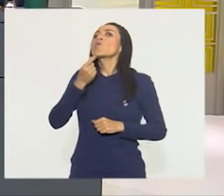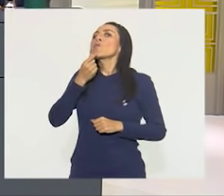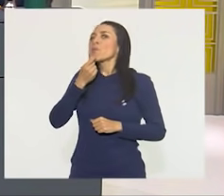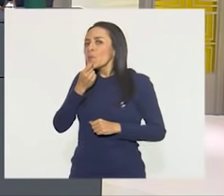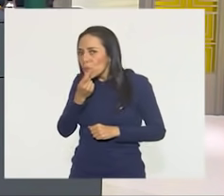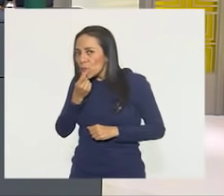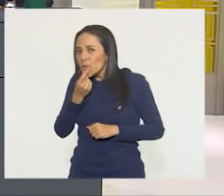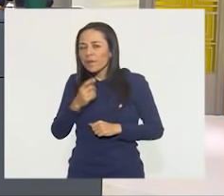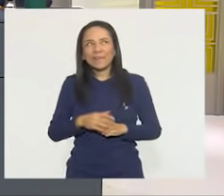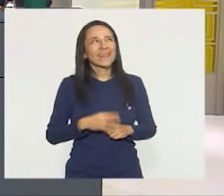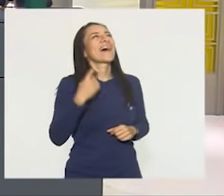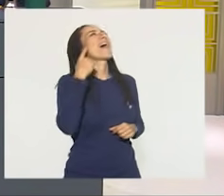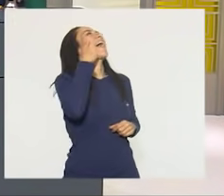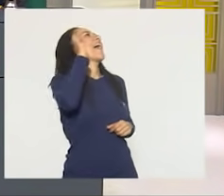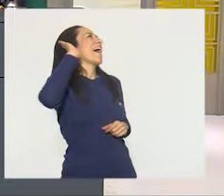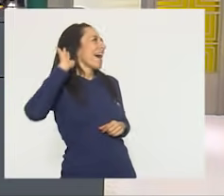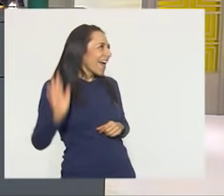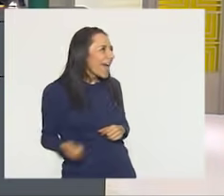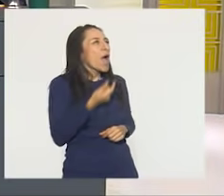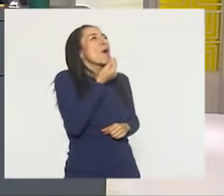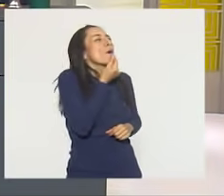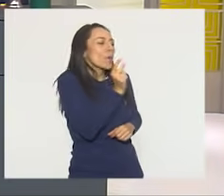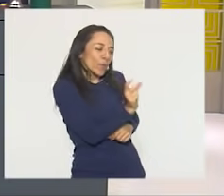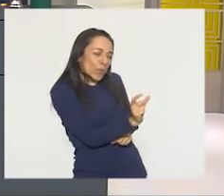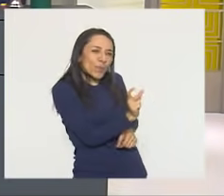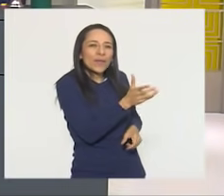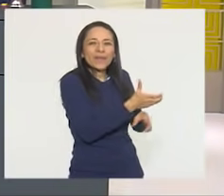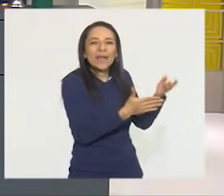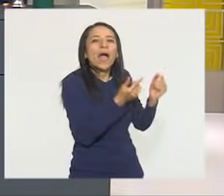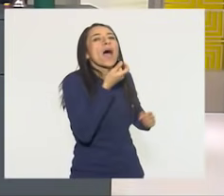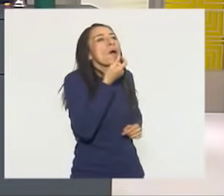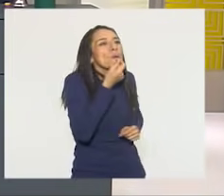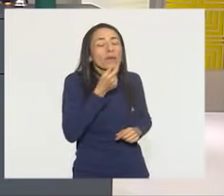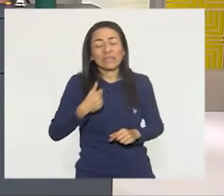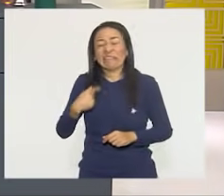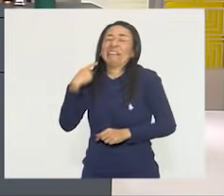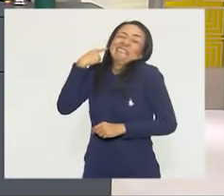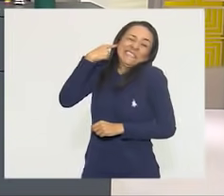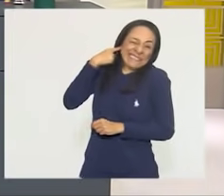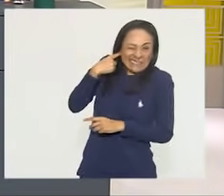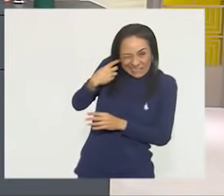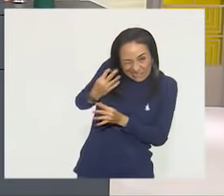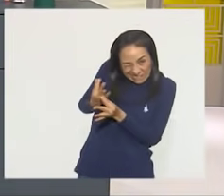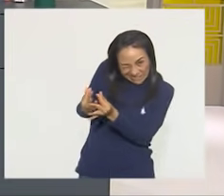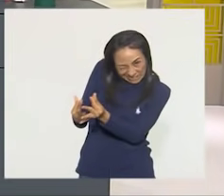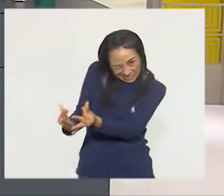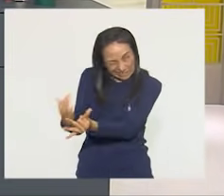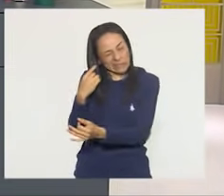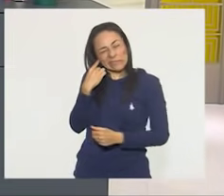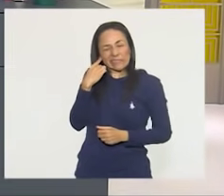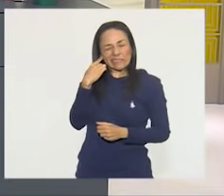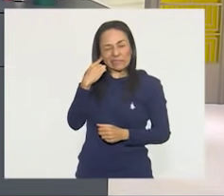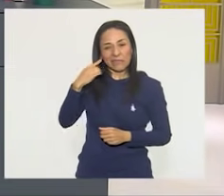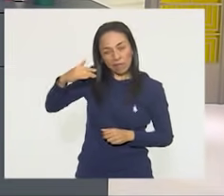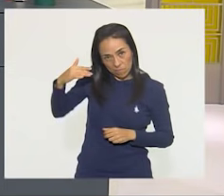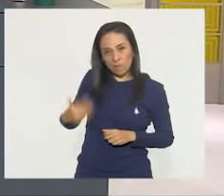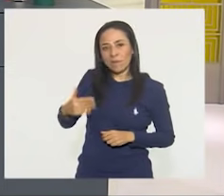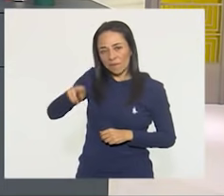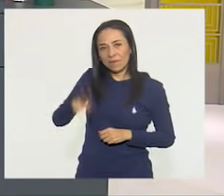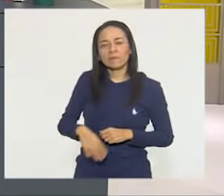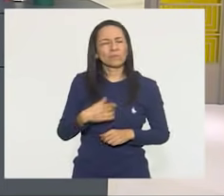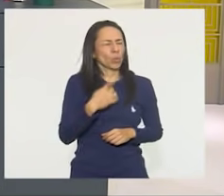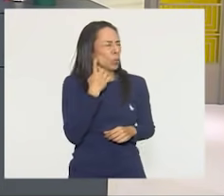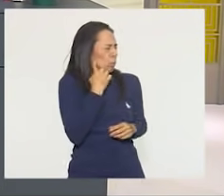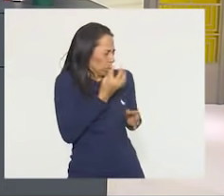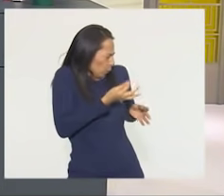Es un silbato. Un silbato. Ah, chillón, por cierto. Muy chillón porque hasta hoy me dolió. Muy agudo. Muy agudo,